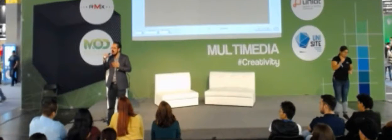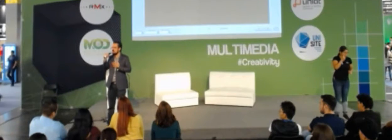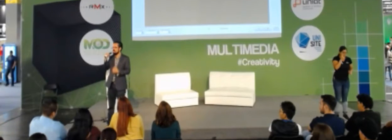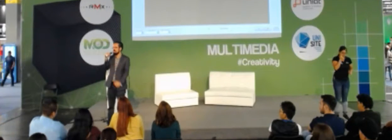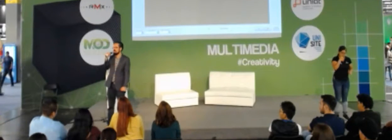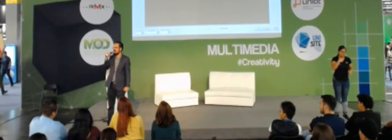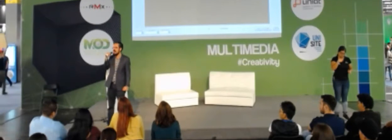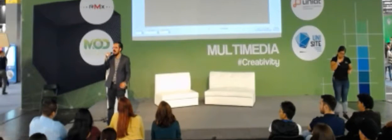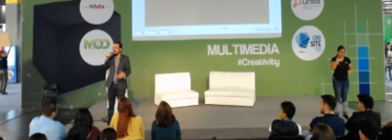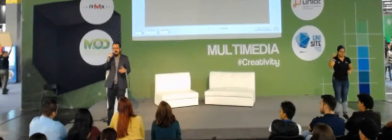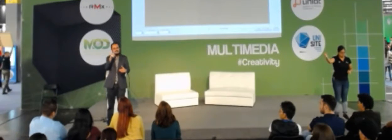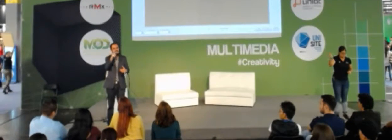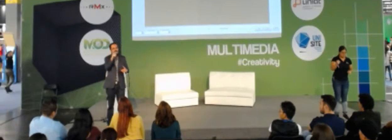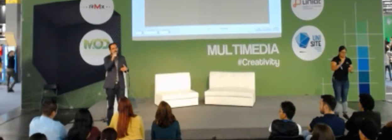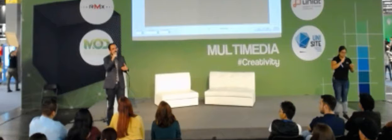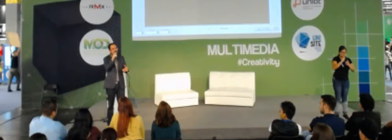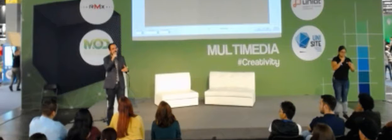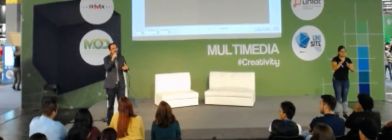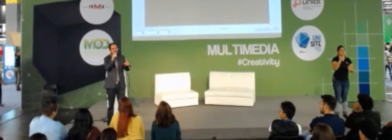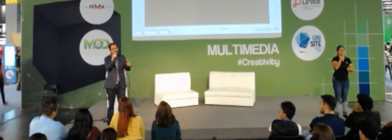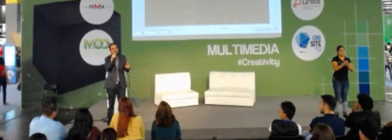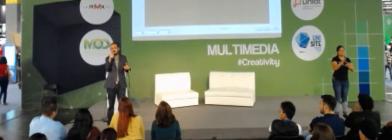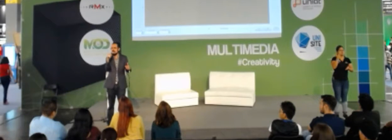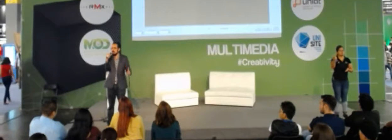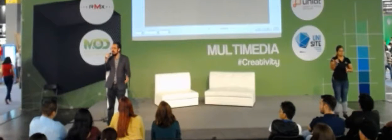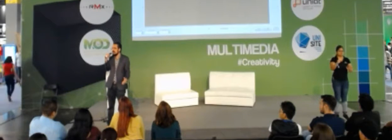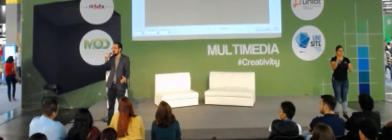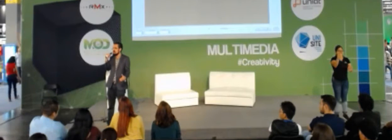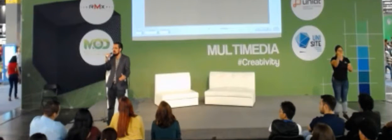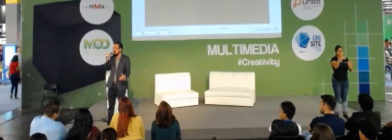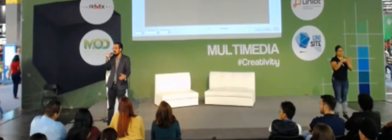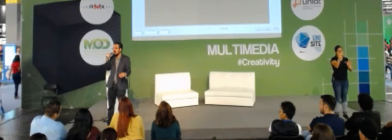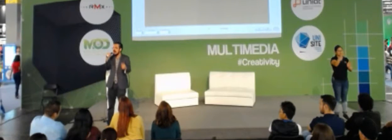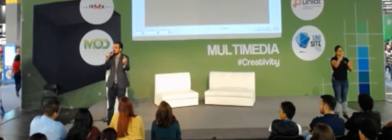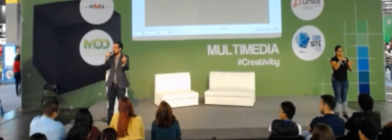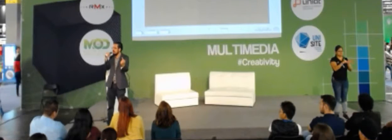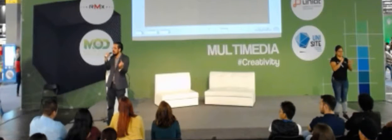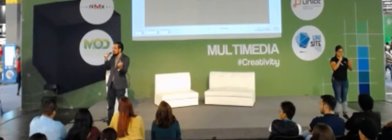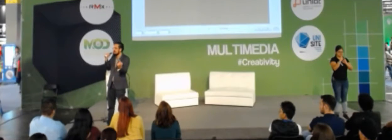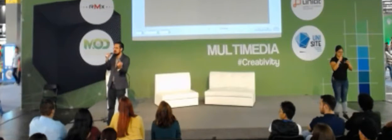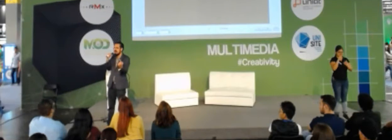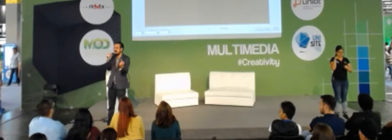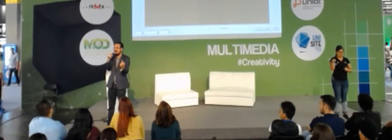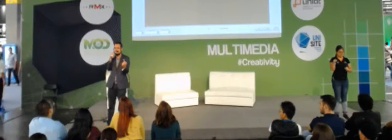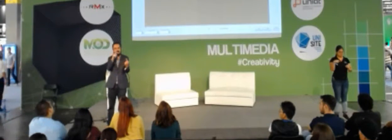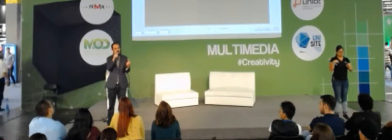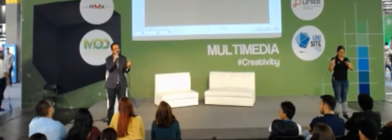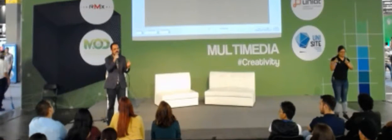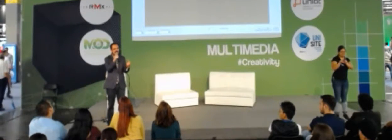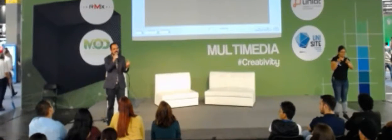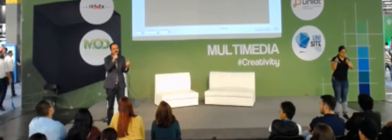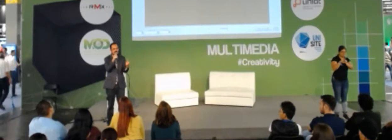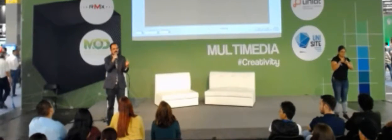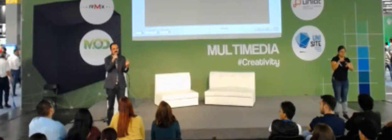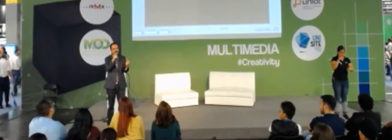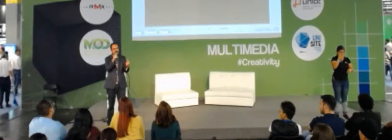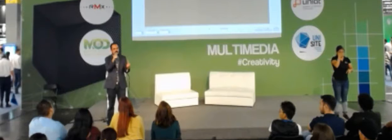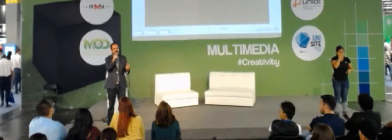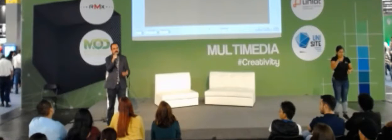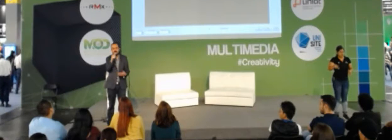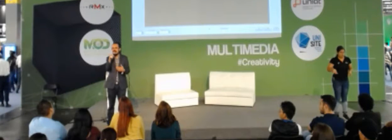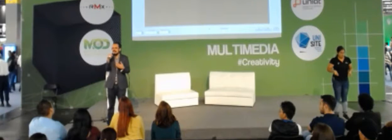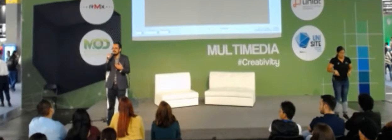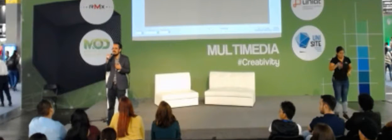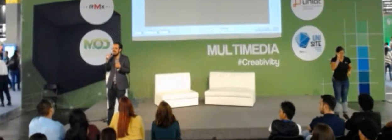lo pago. Al mes, ella pagaba entre 8 y 10 mil pesos a su intérprete personal en la escuela pública